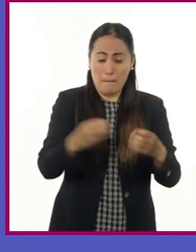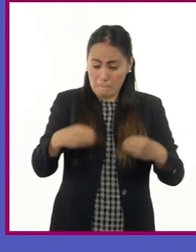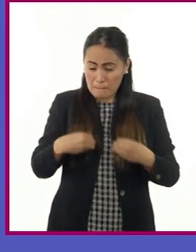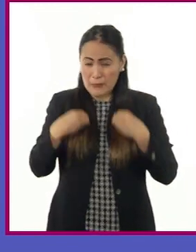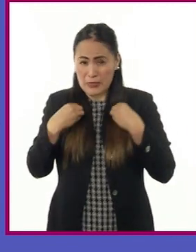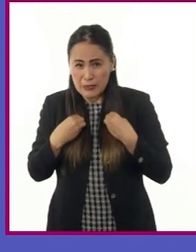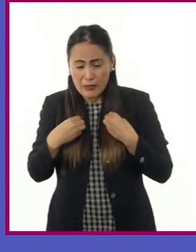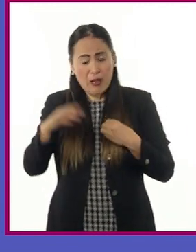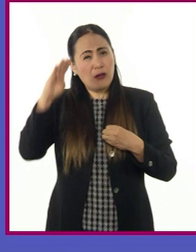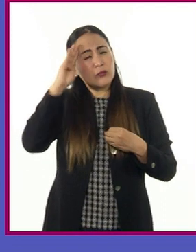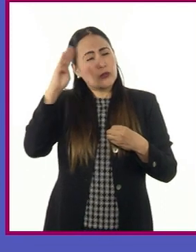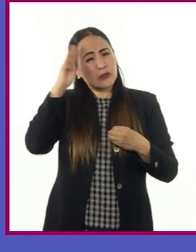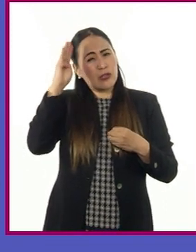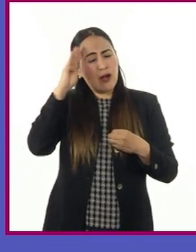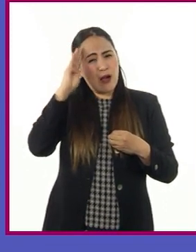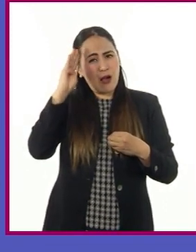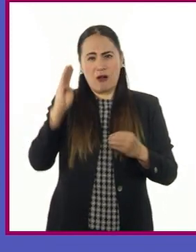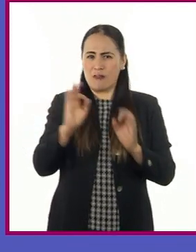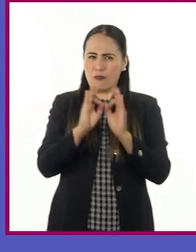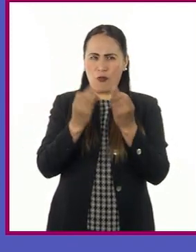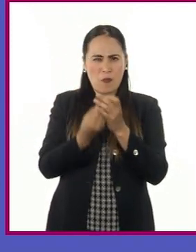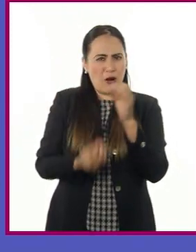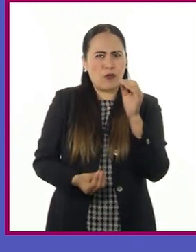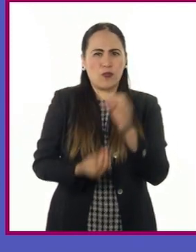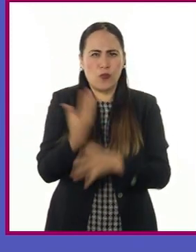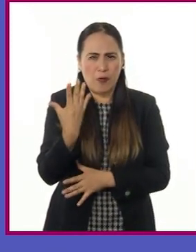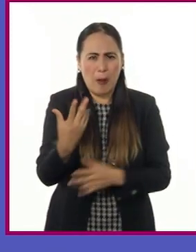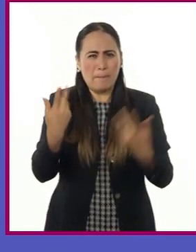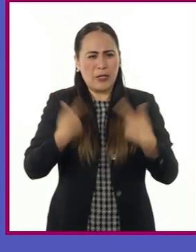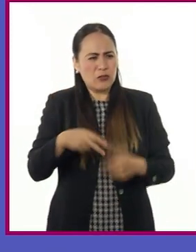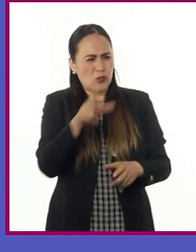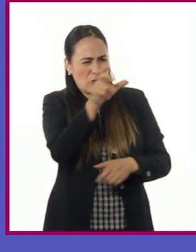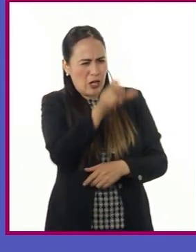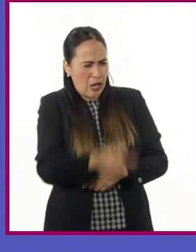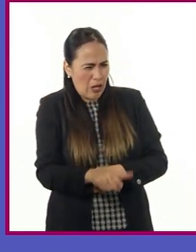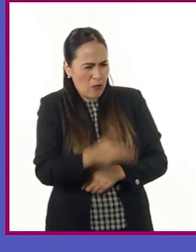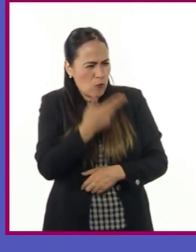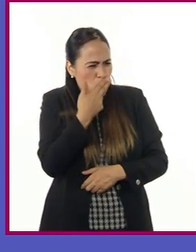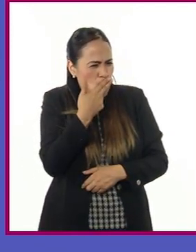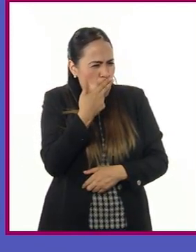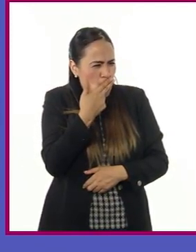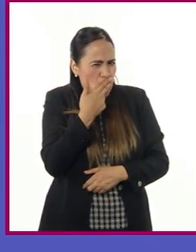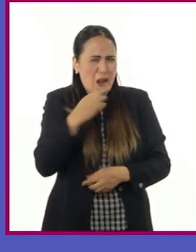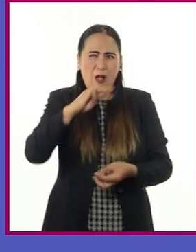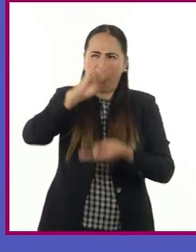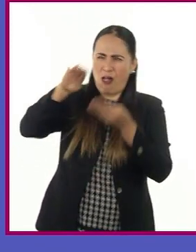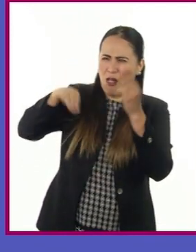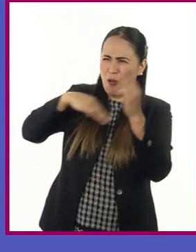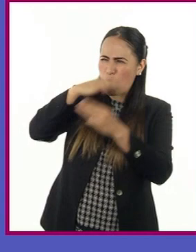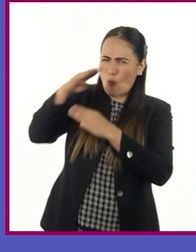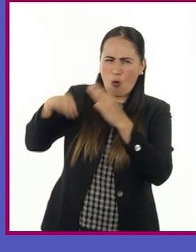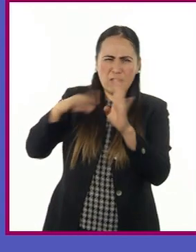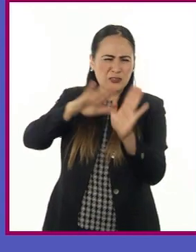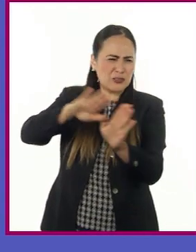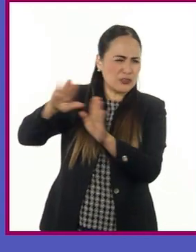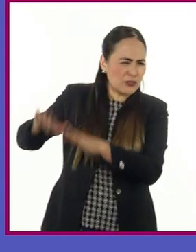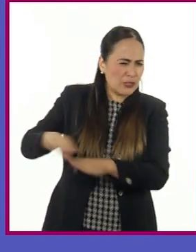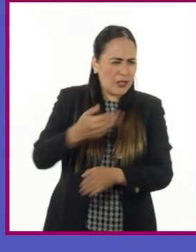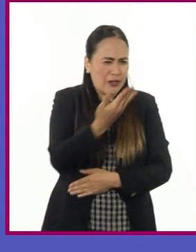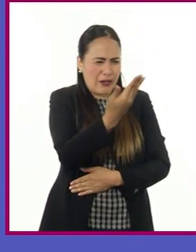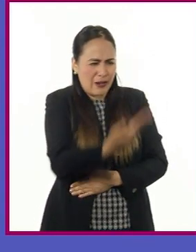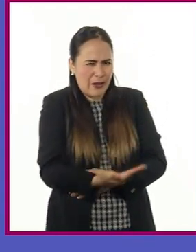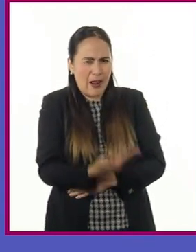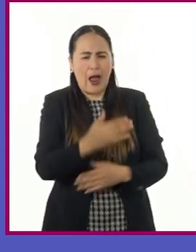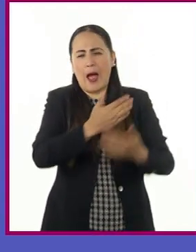vida. Comenzaron a apreciar más al individuo frente a la universalidad propuesta por la Ilustración. Hablaban del